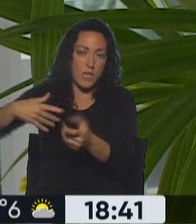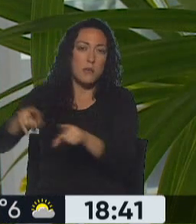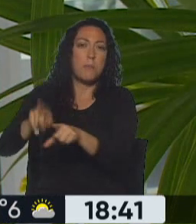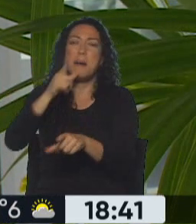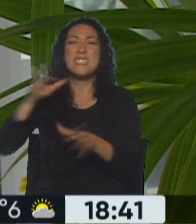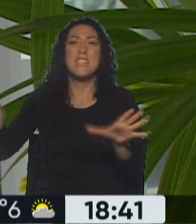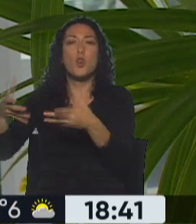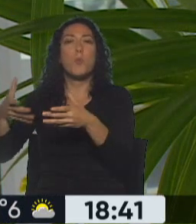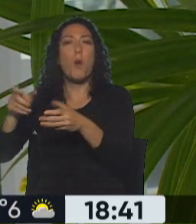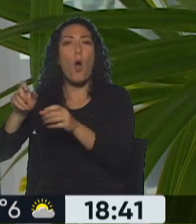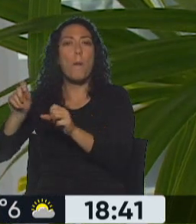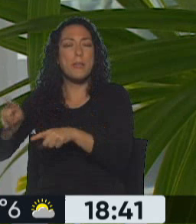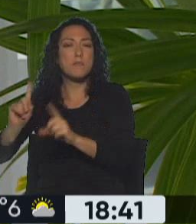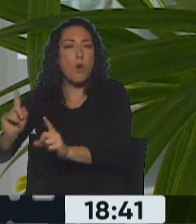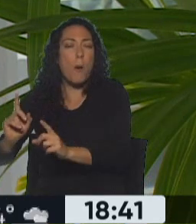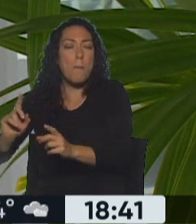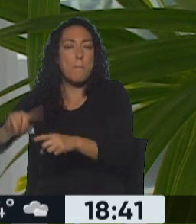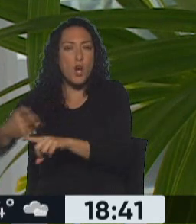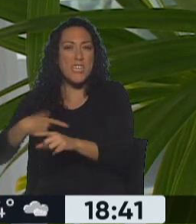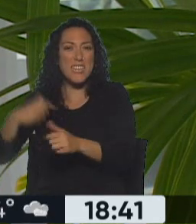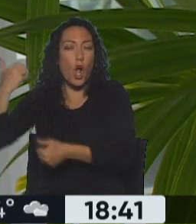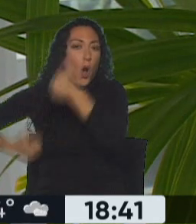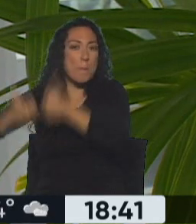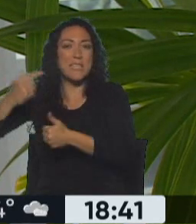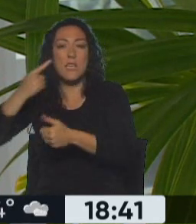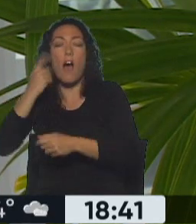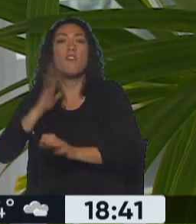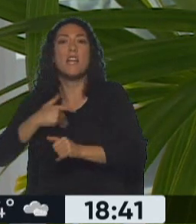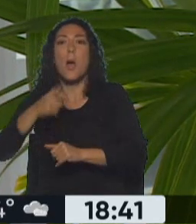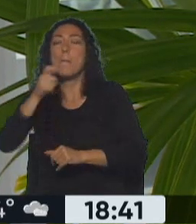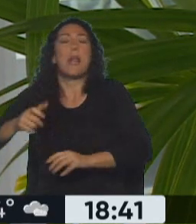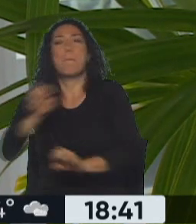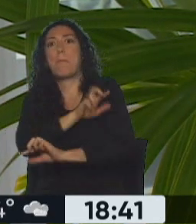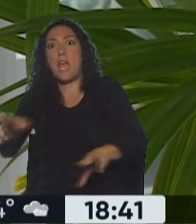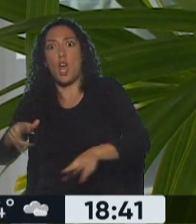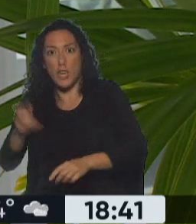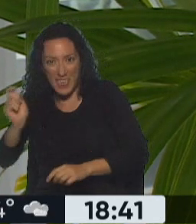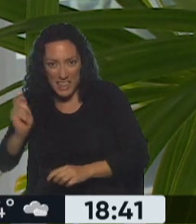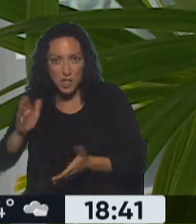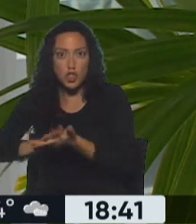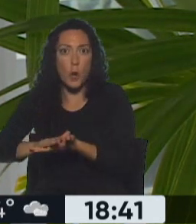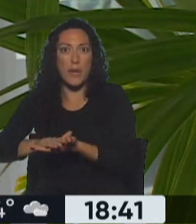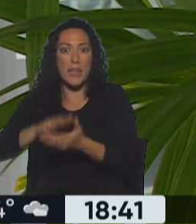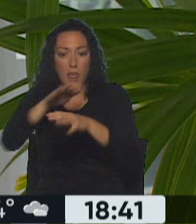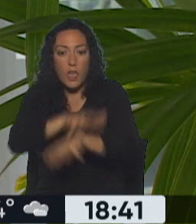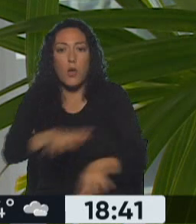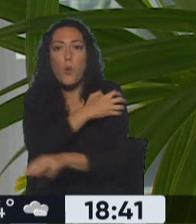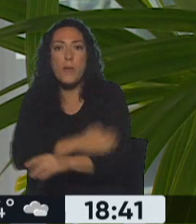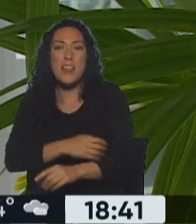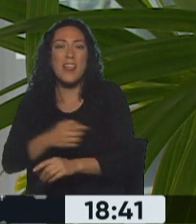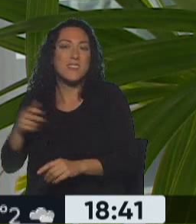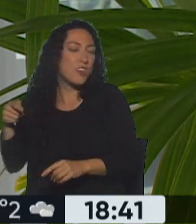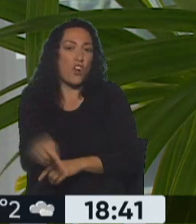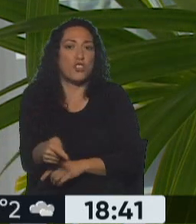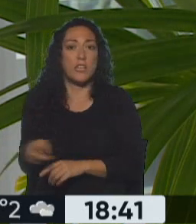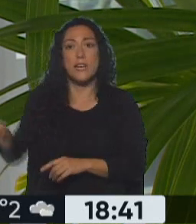con otros personajes también de ese espacio por ver quién dice la barbaridad más grande contra los de abajo. Ellos siempre son muy